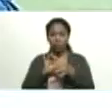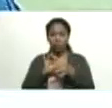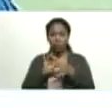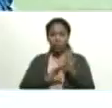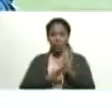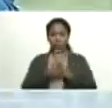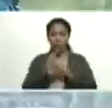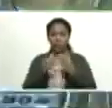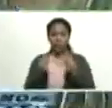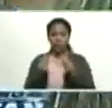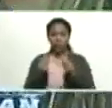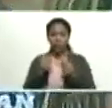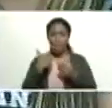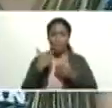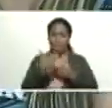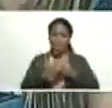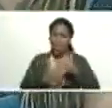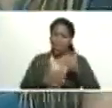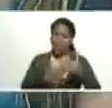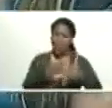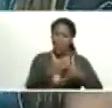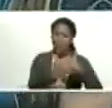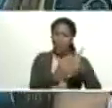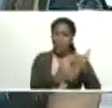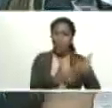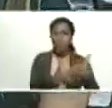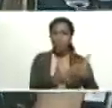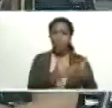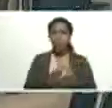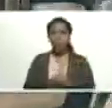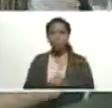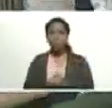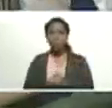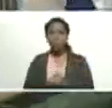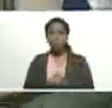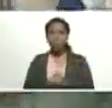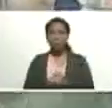vamos, mira, paso a paso de vencedores, vamos.